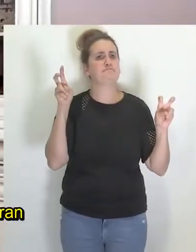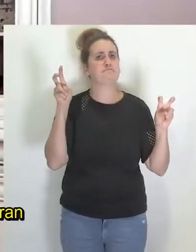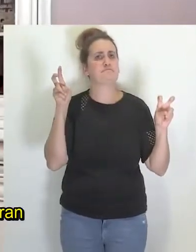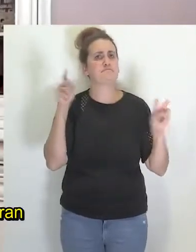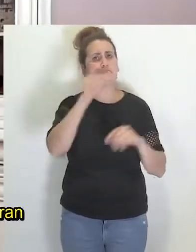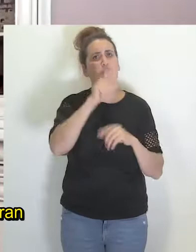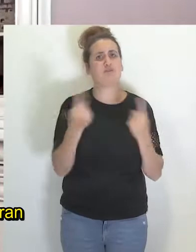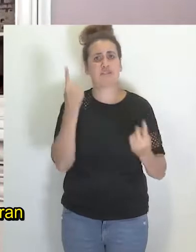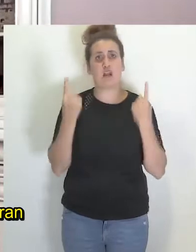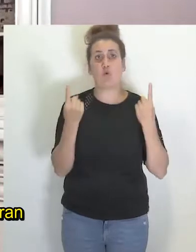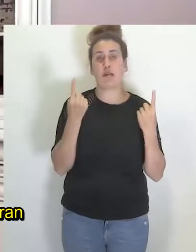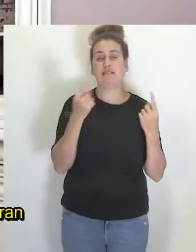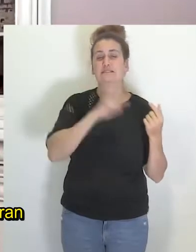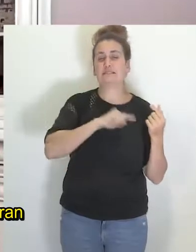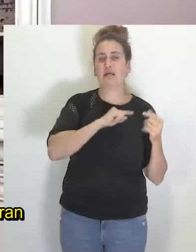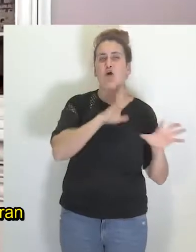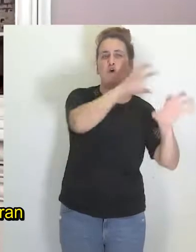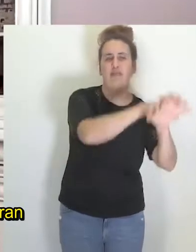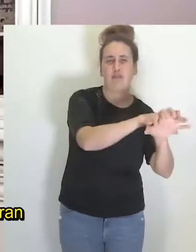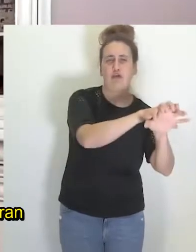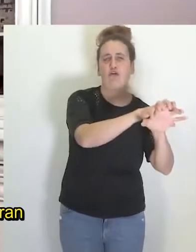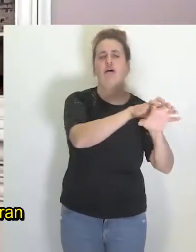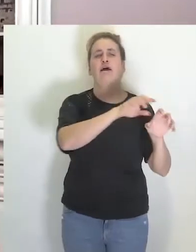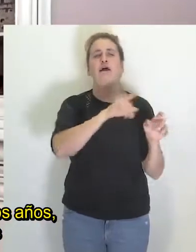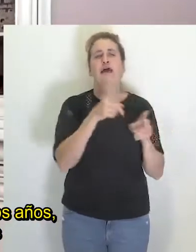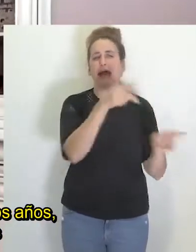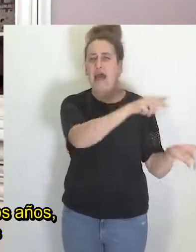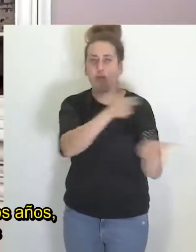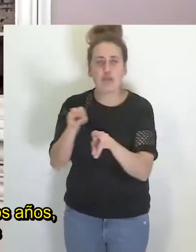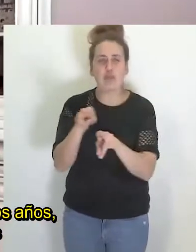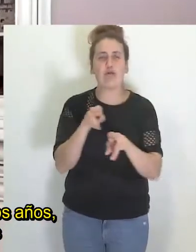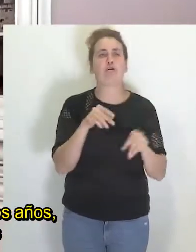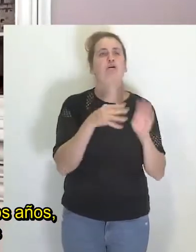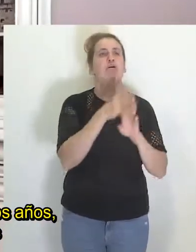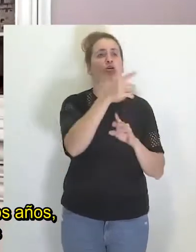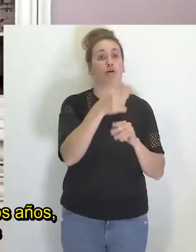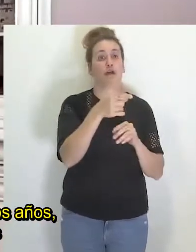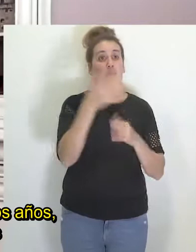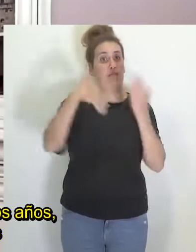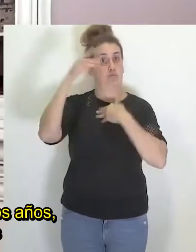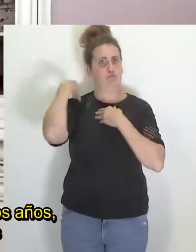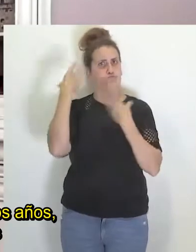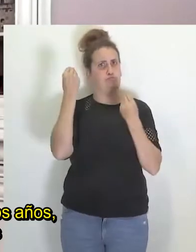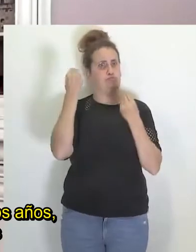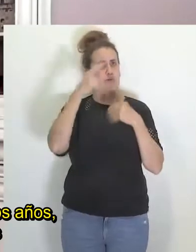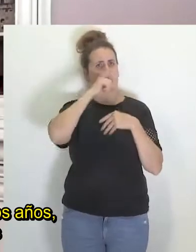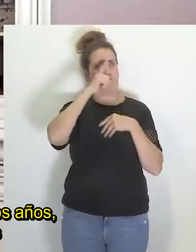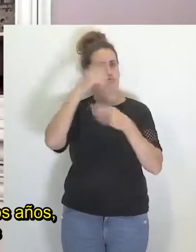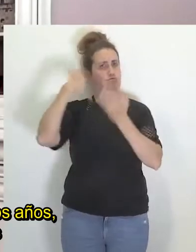algunos consideran colonización, genocidio o no, de lo que sucedió ahí hace muchos años